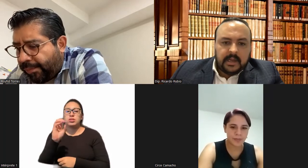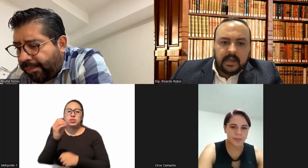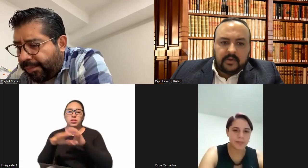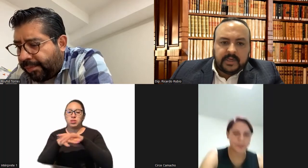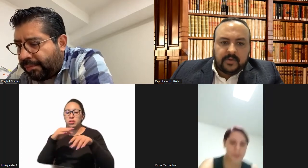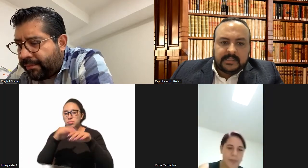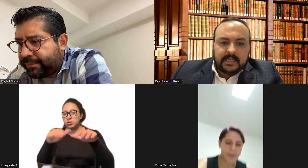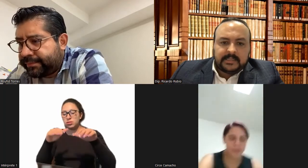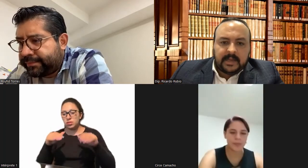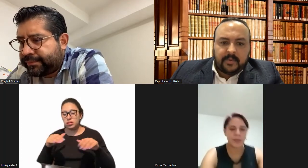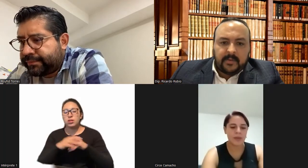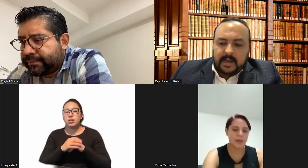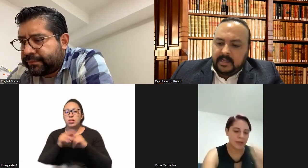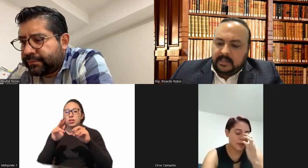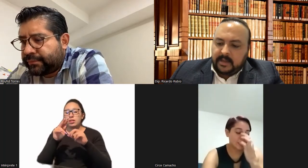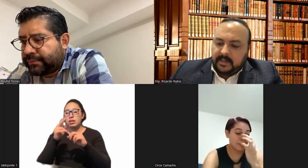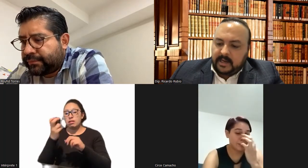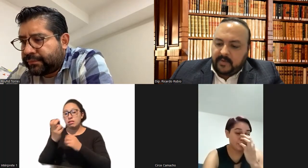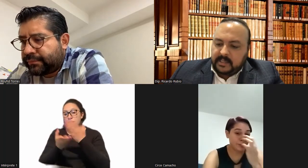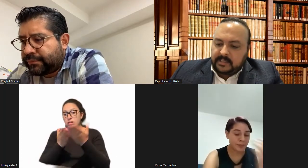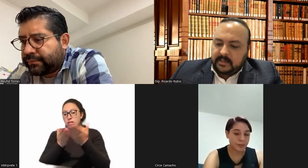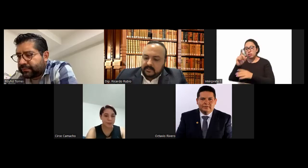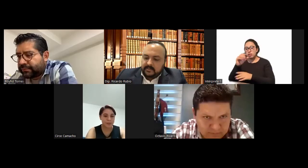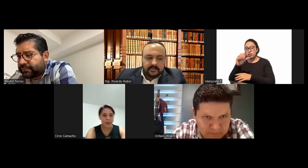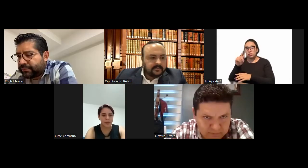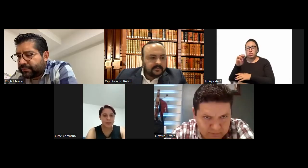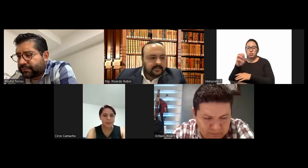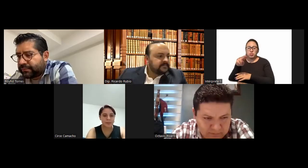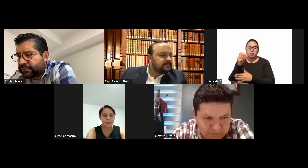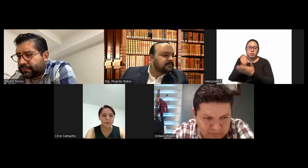abstención. En consecuencia, se aprueba el dictamen de referencia.